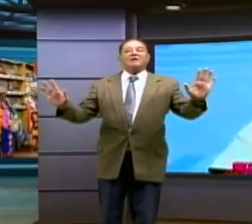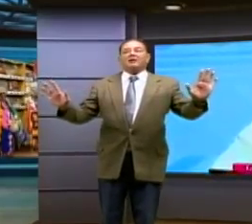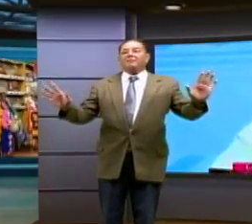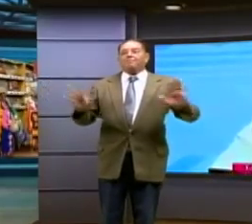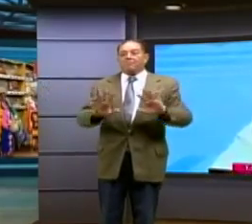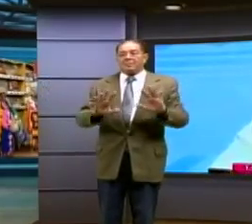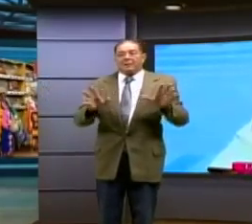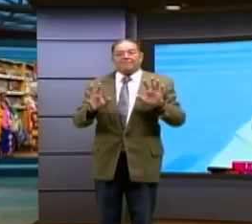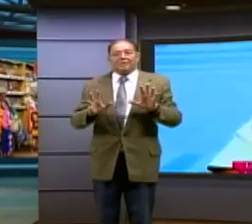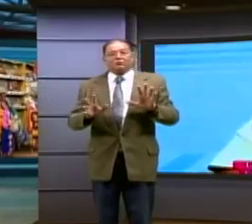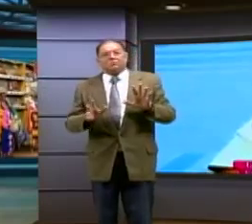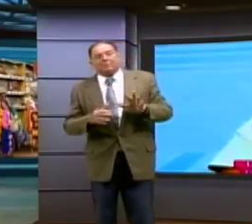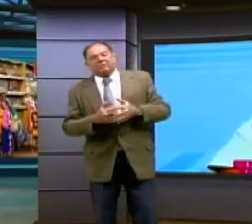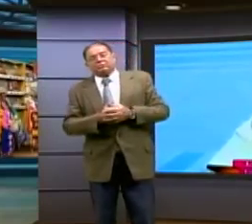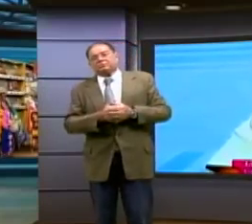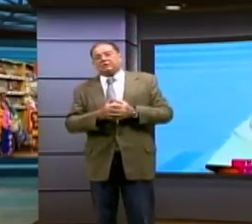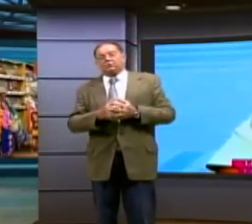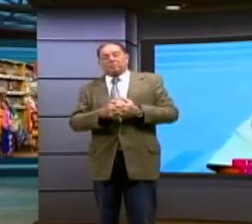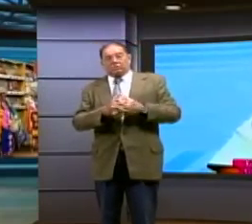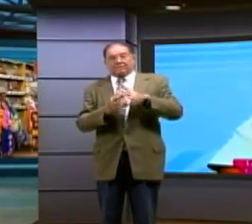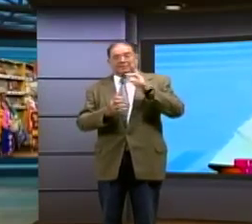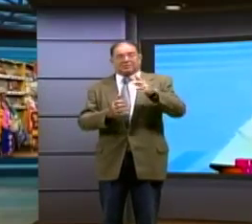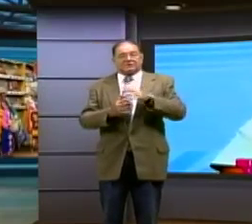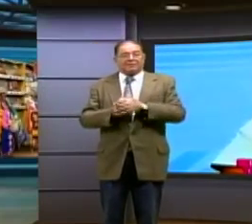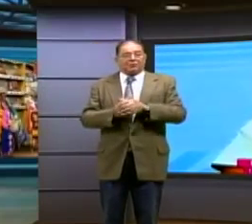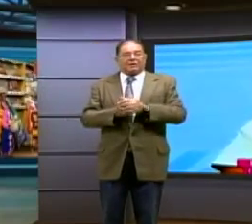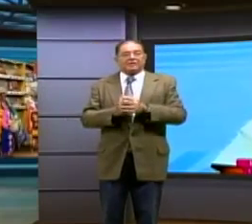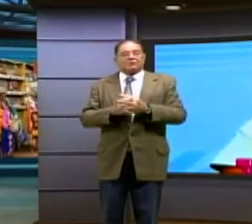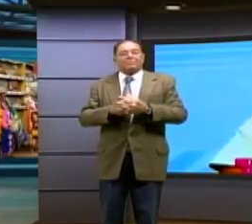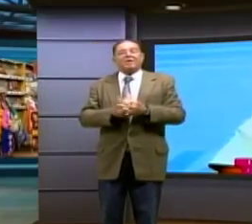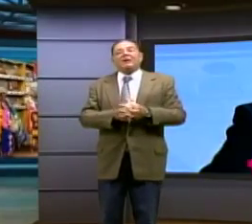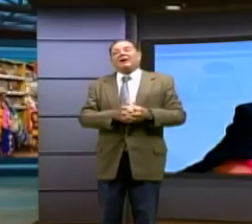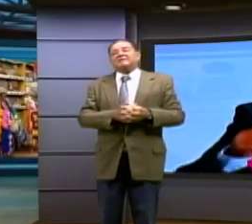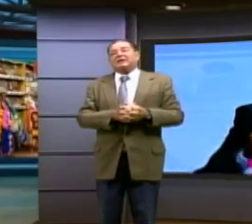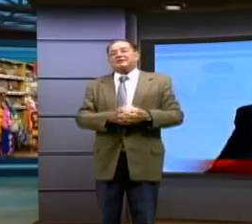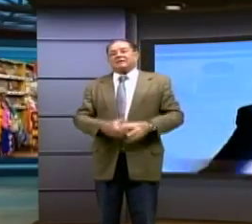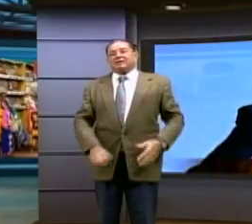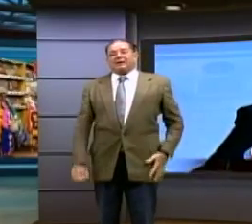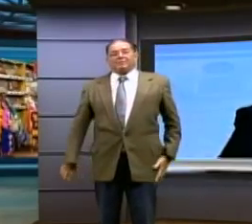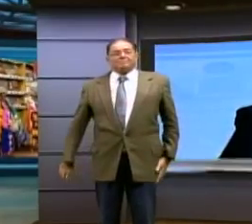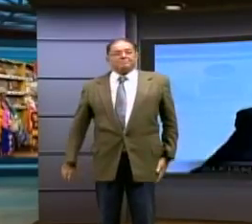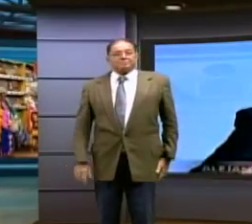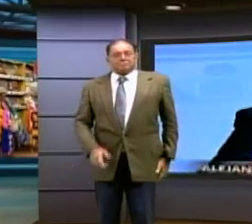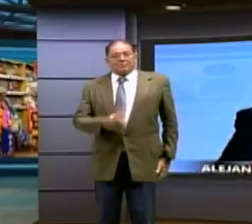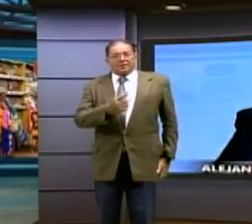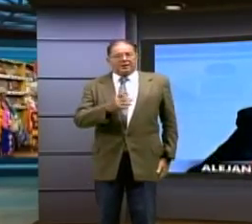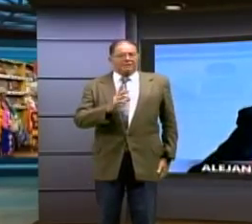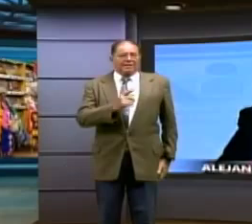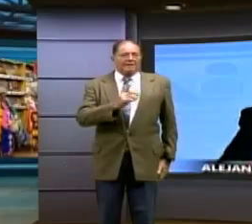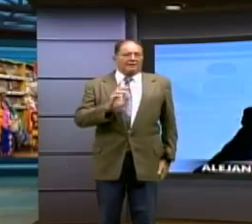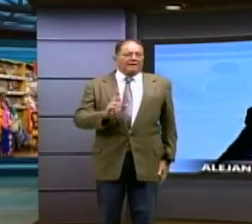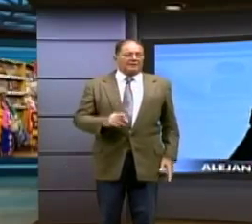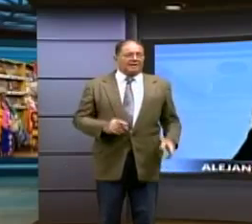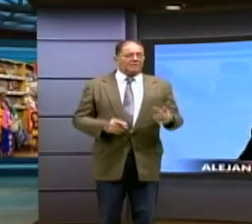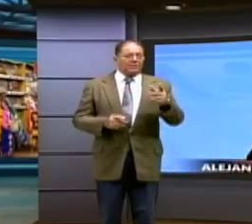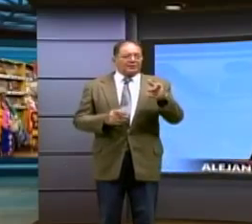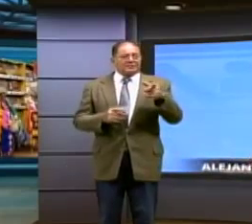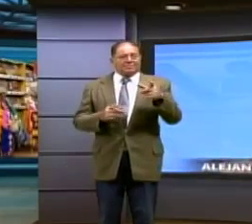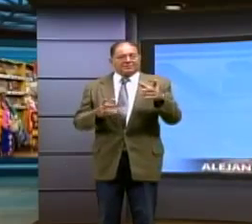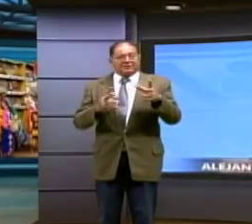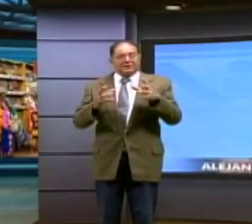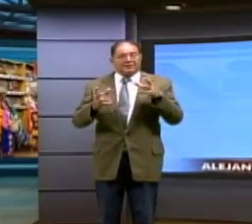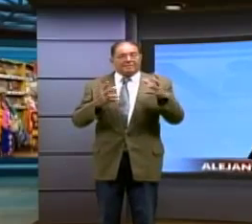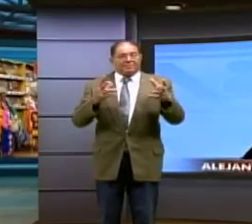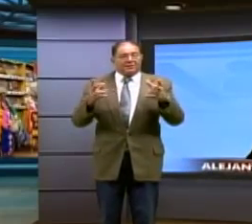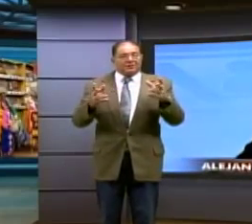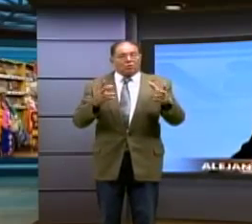hasta aquí llegué. En varios momentos, algunos de los que participaron en esto, hasta ahí se quedaron. Y vean la diferencia,